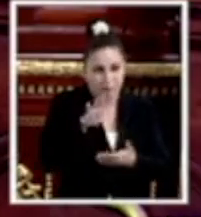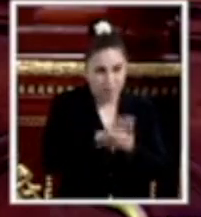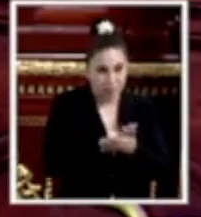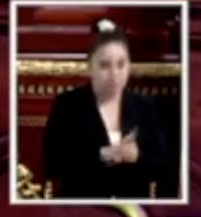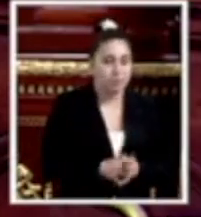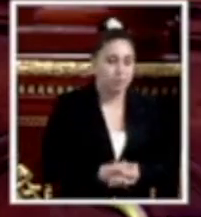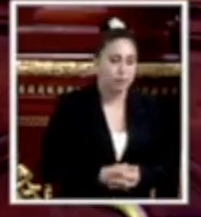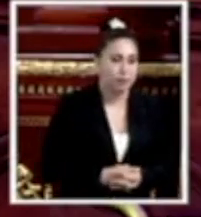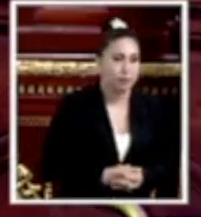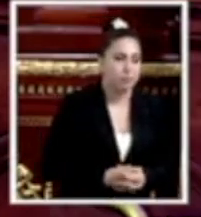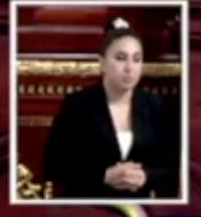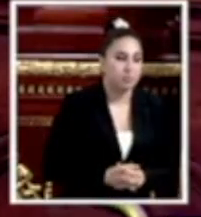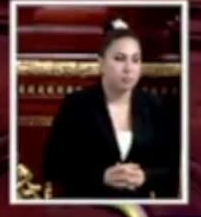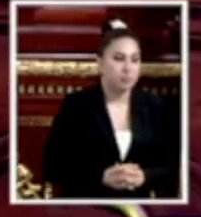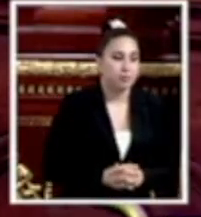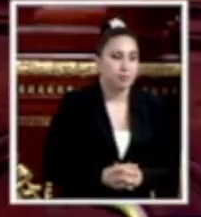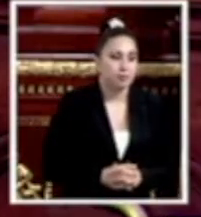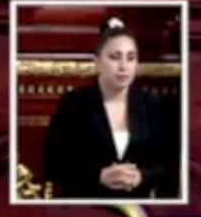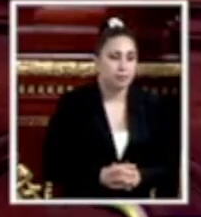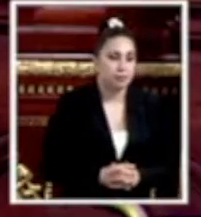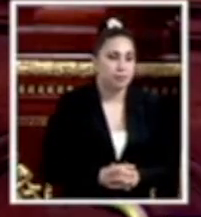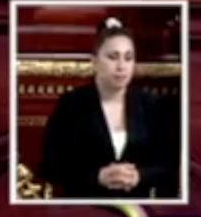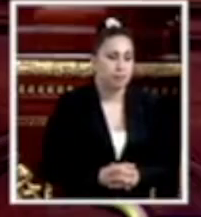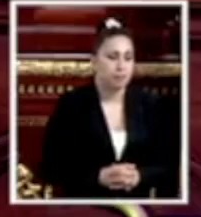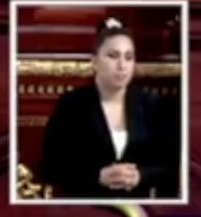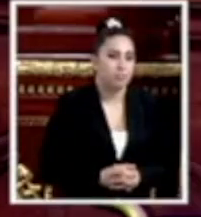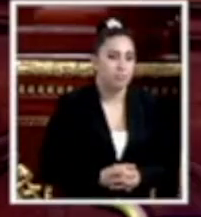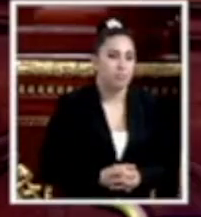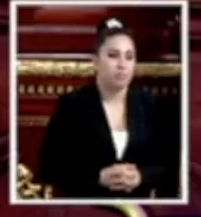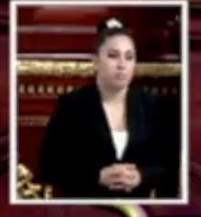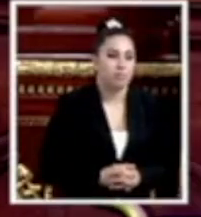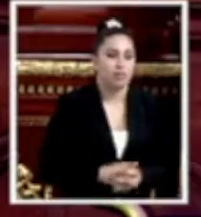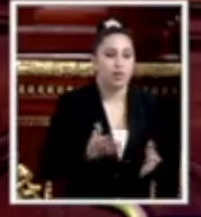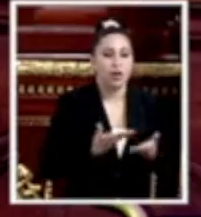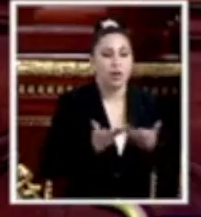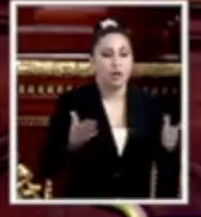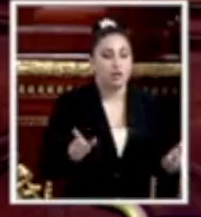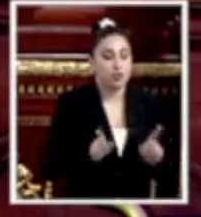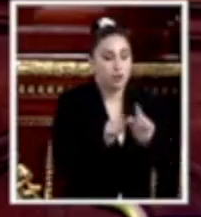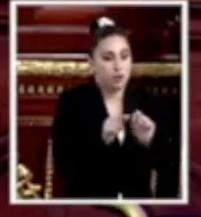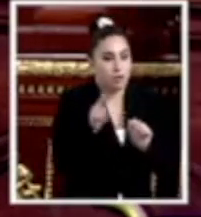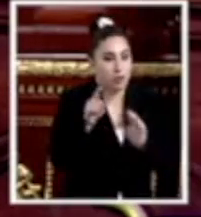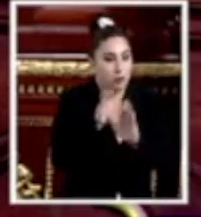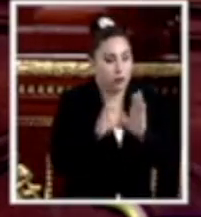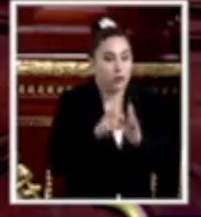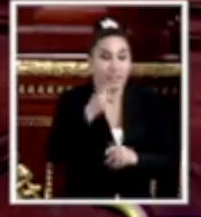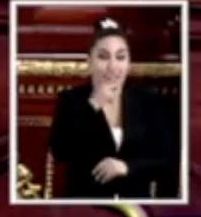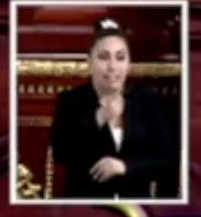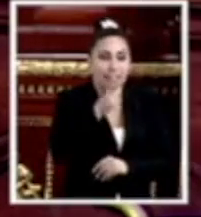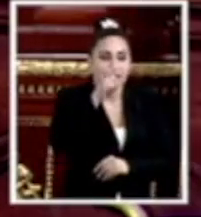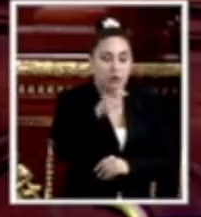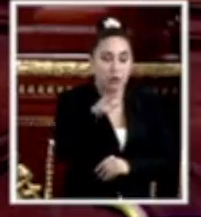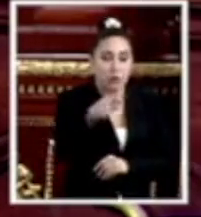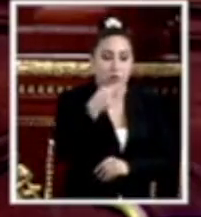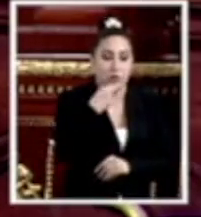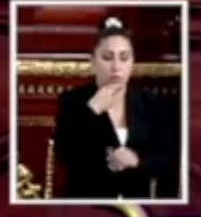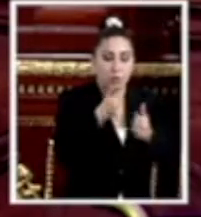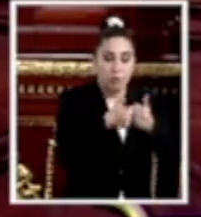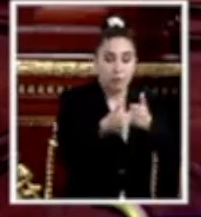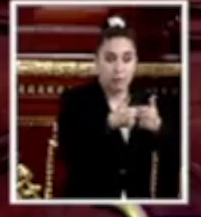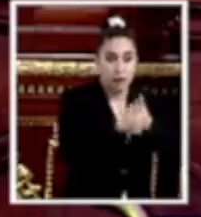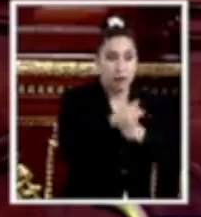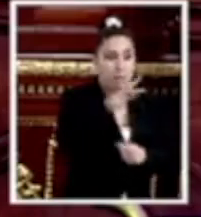Efectivamente, el tipo penal en cuestión se limita a señalar que el manejo de residuos sólidos no